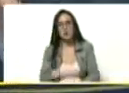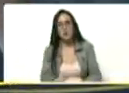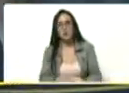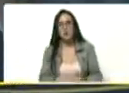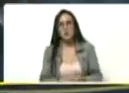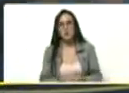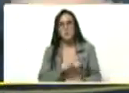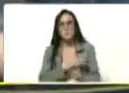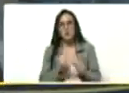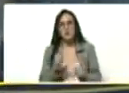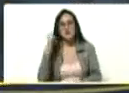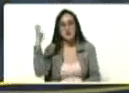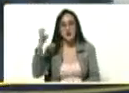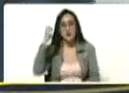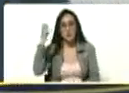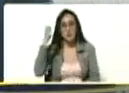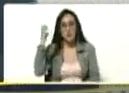por potencias europeas.